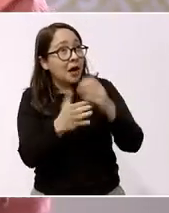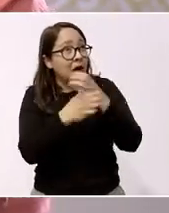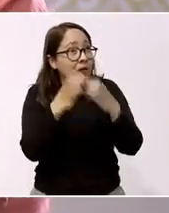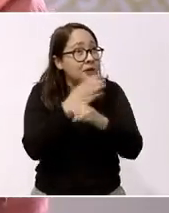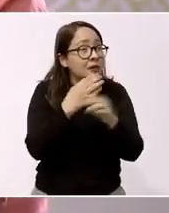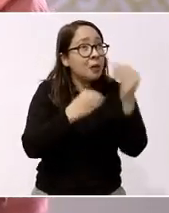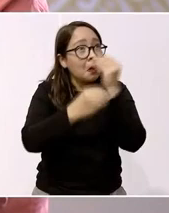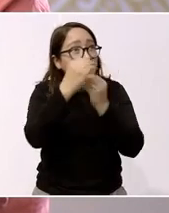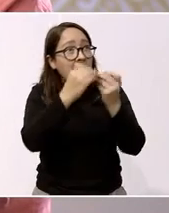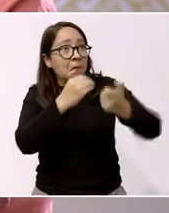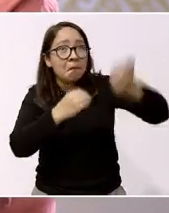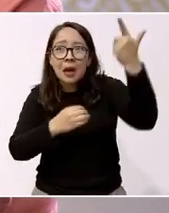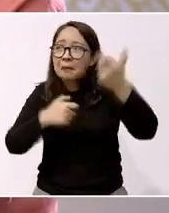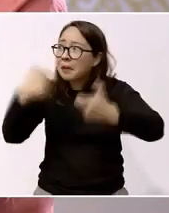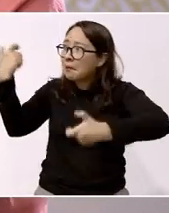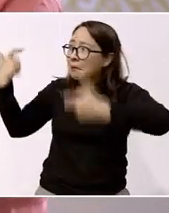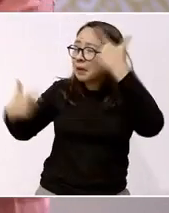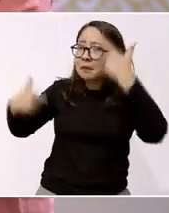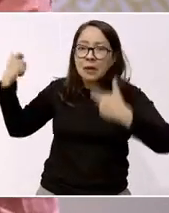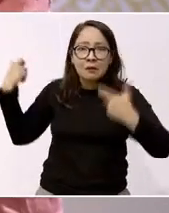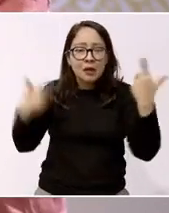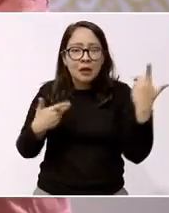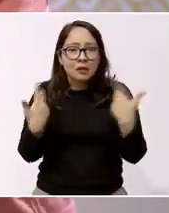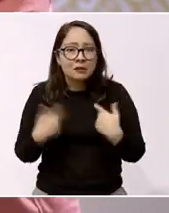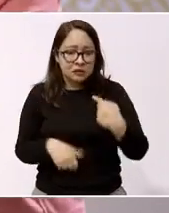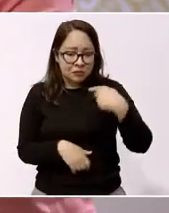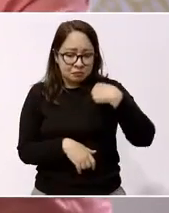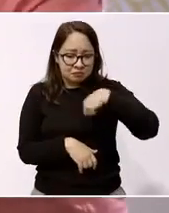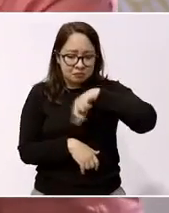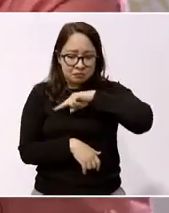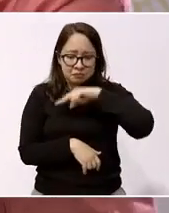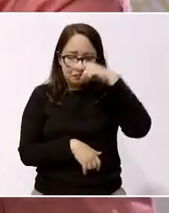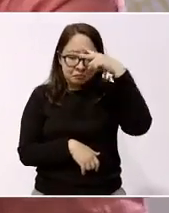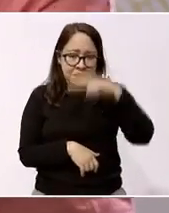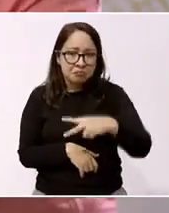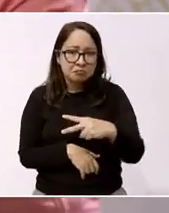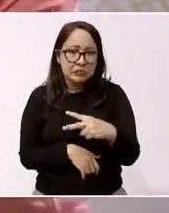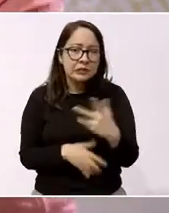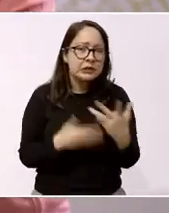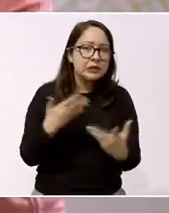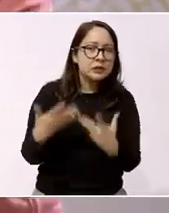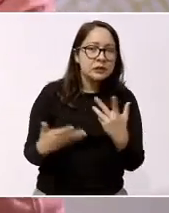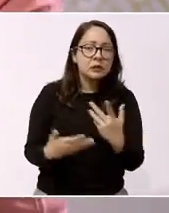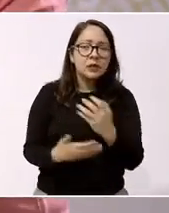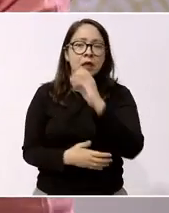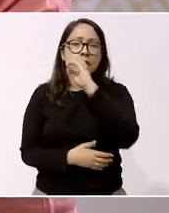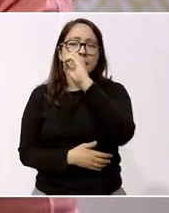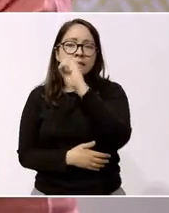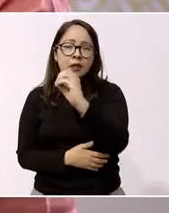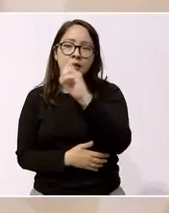el sector energético de México solo está afectado en